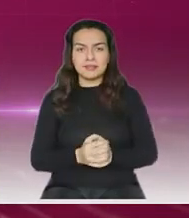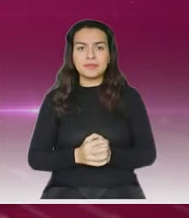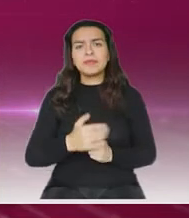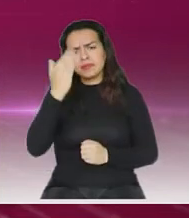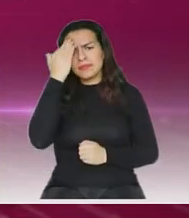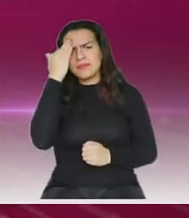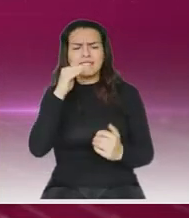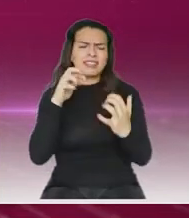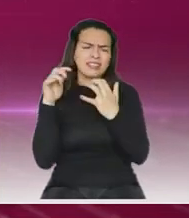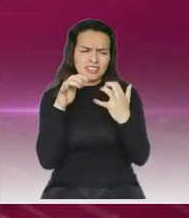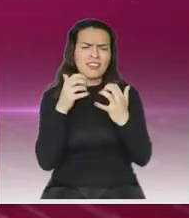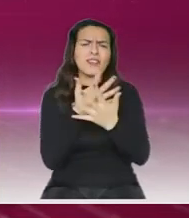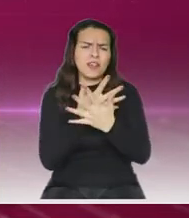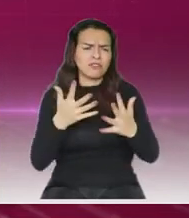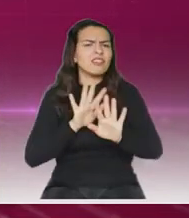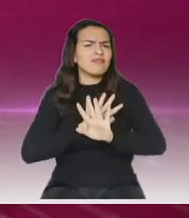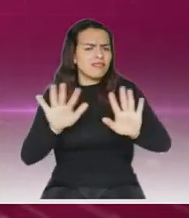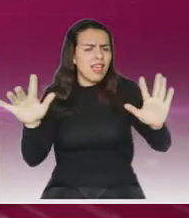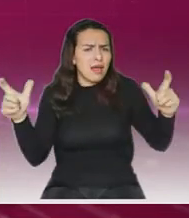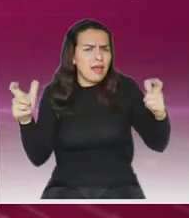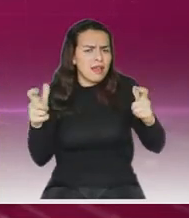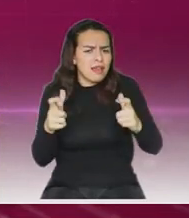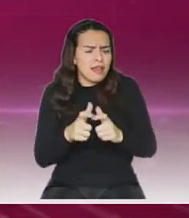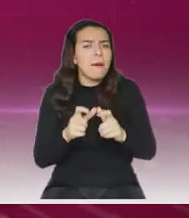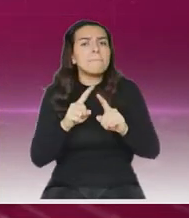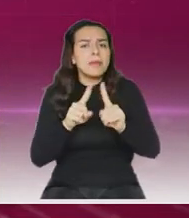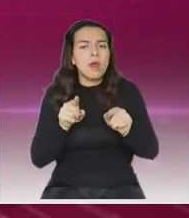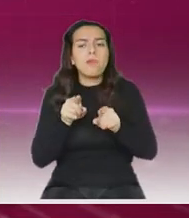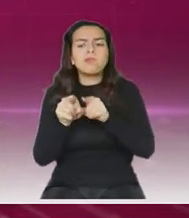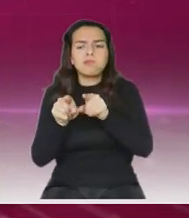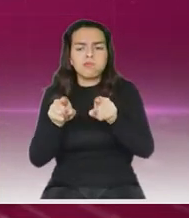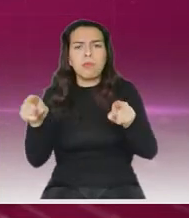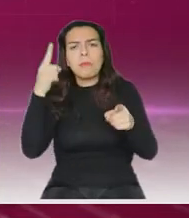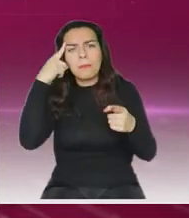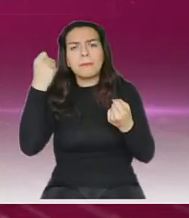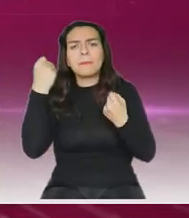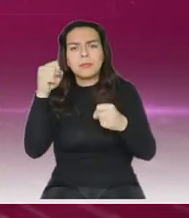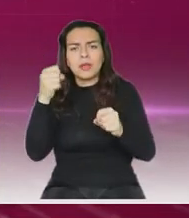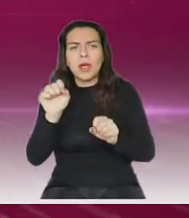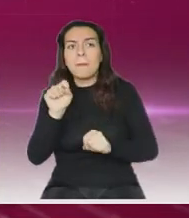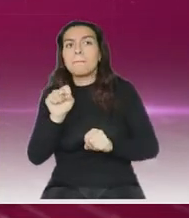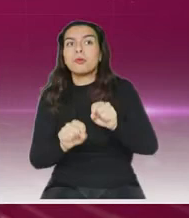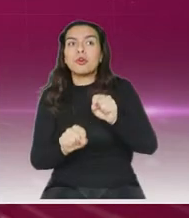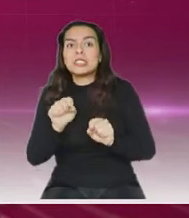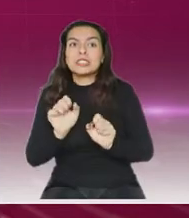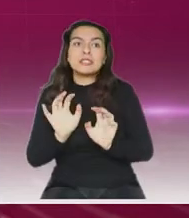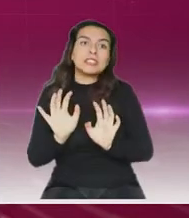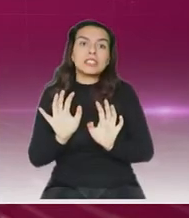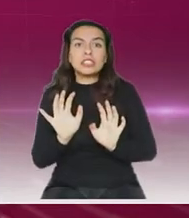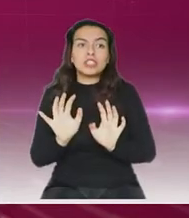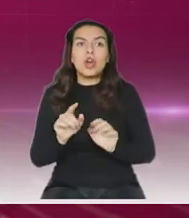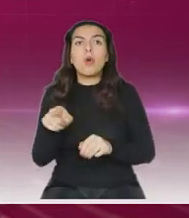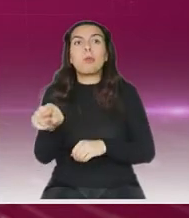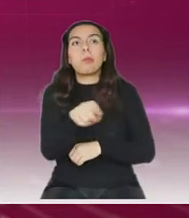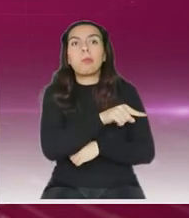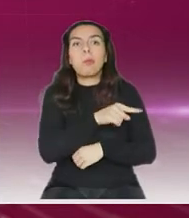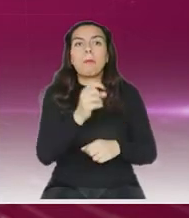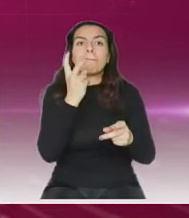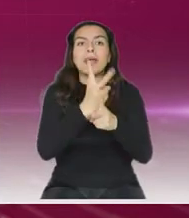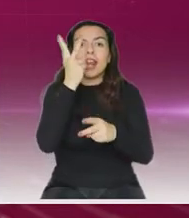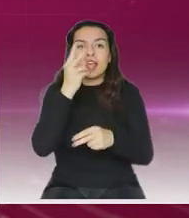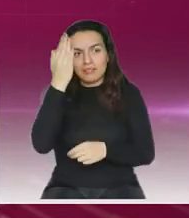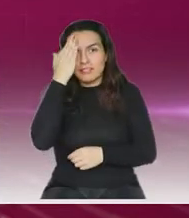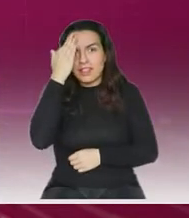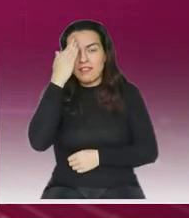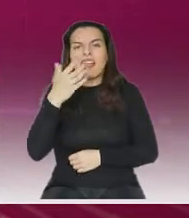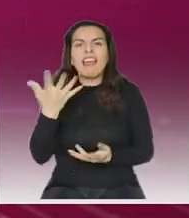reducido considerablemente, sigue existiendo preocupación respecto a los posibles efectos de la criminalidad en las partes implicadas en el